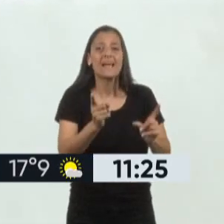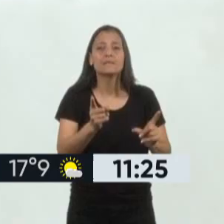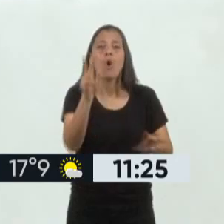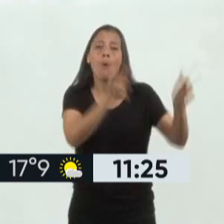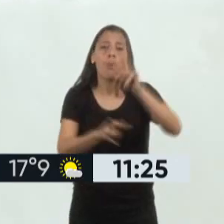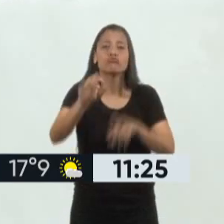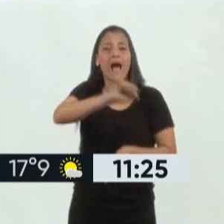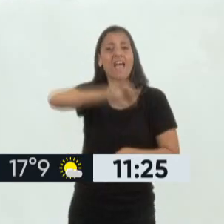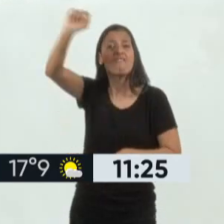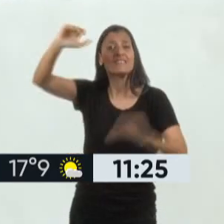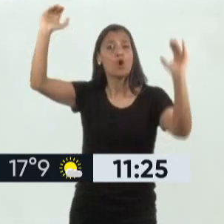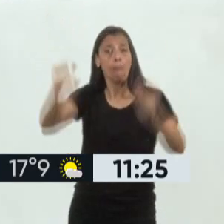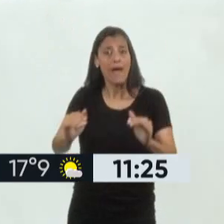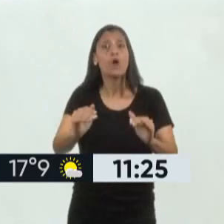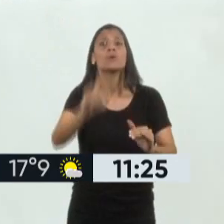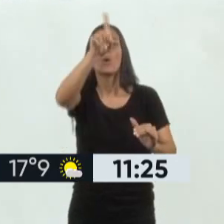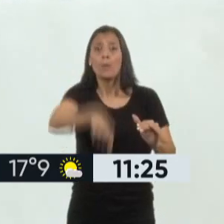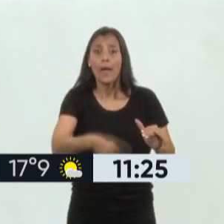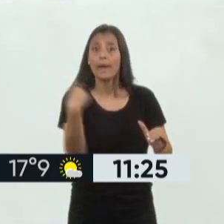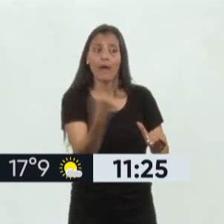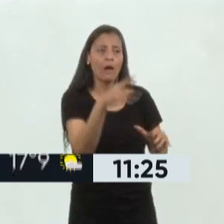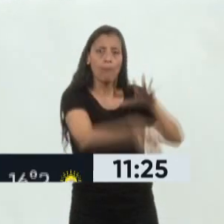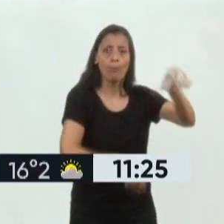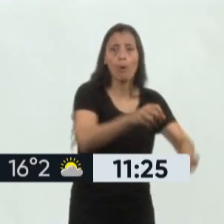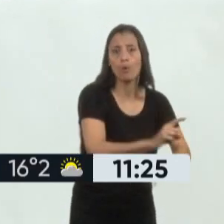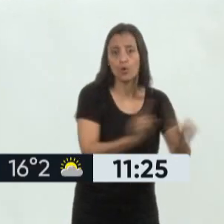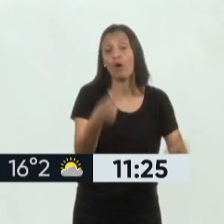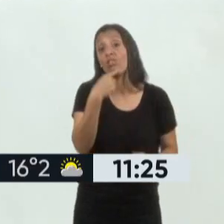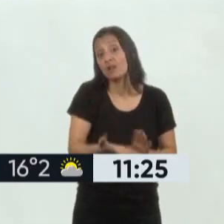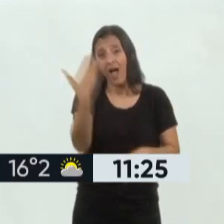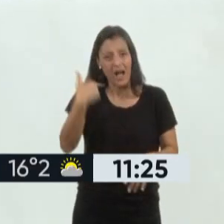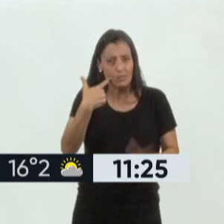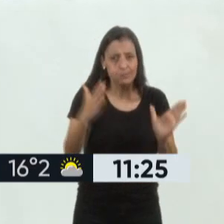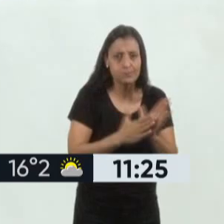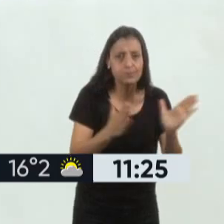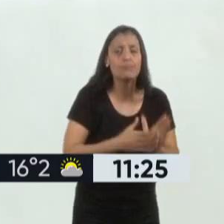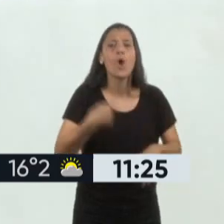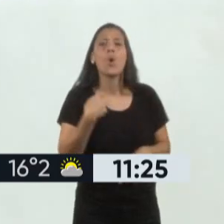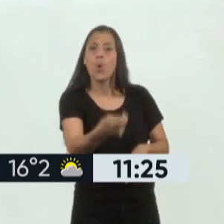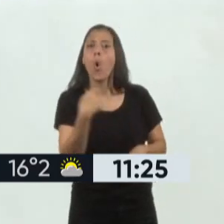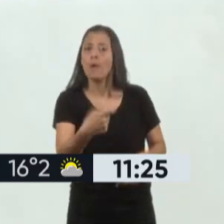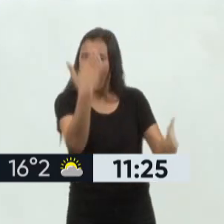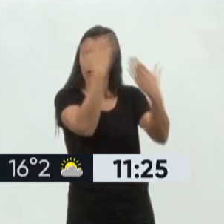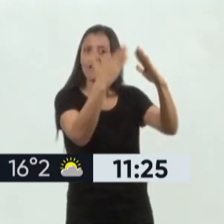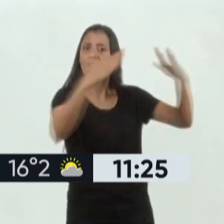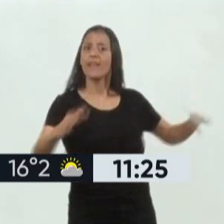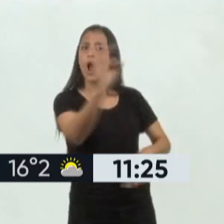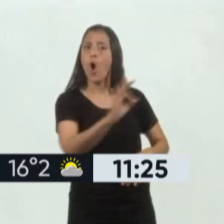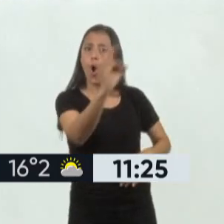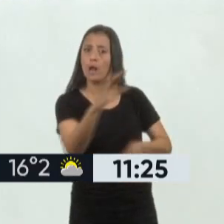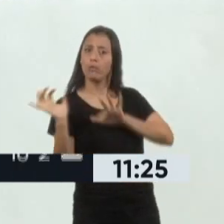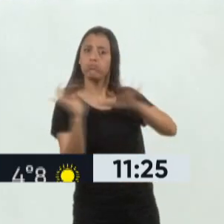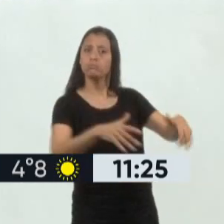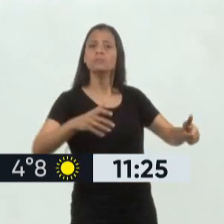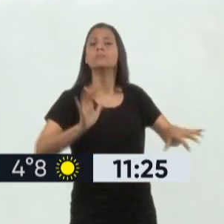inflación. Desde muchos sectores, lo hicieron ayer los propios jubilados frente a la Quinta de Olivos, fueron a justamente expresar